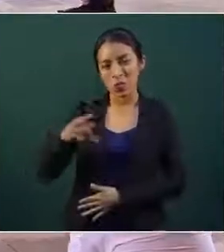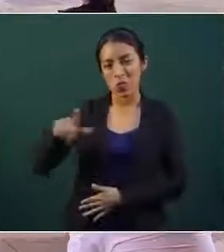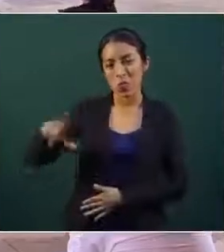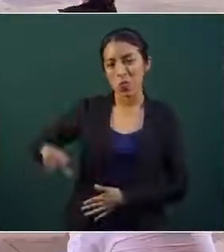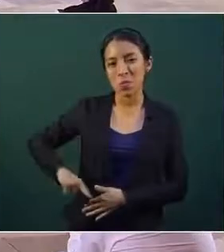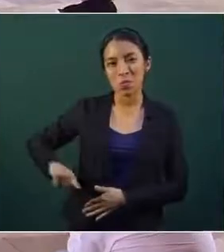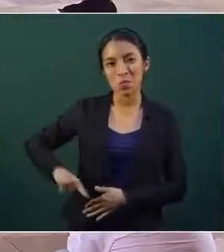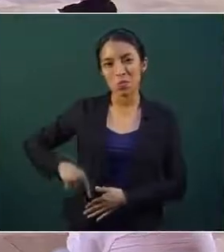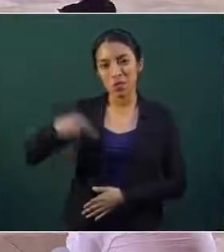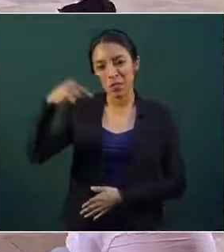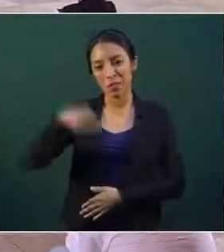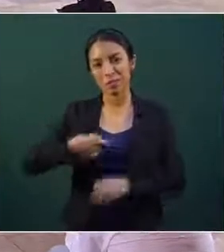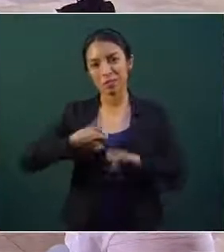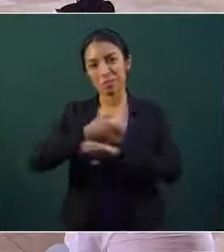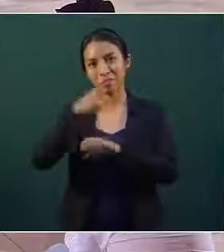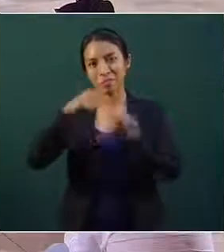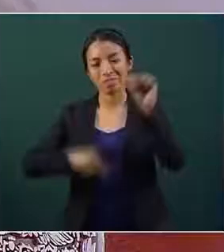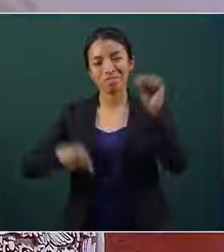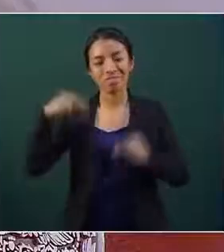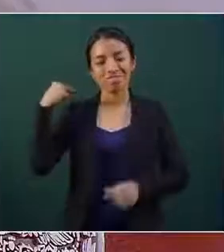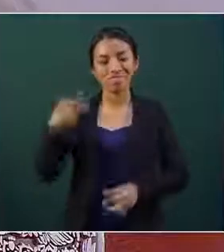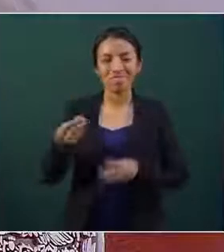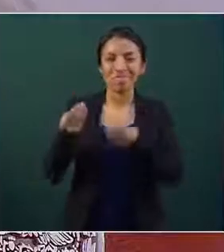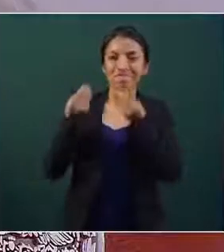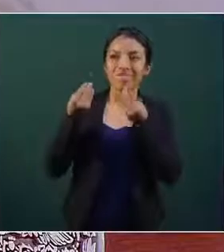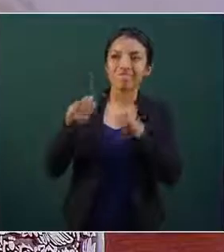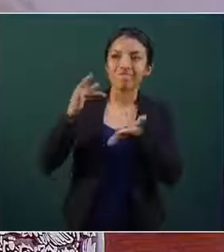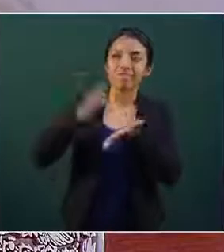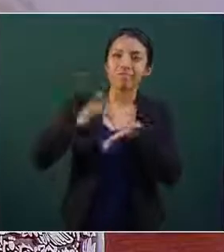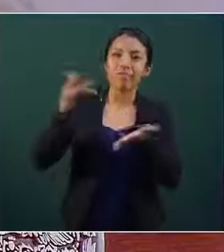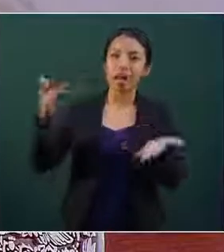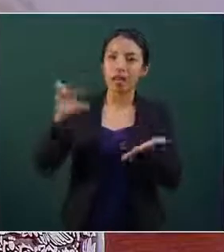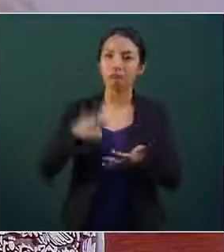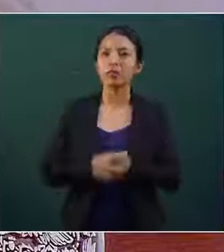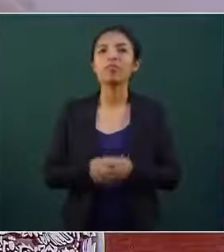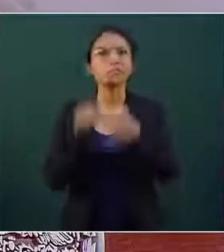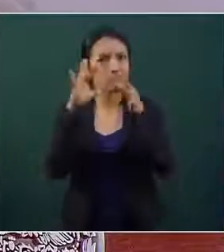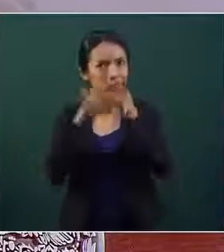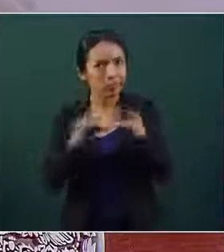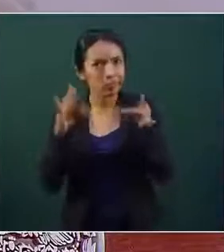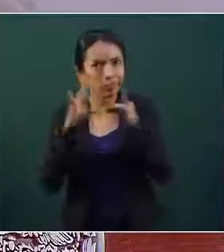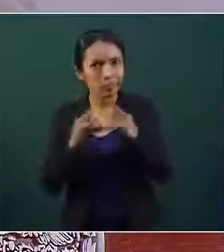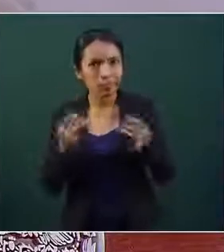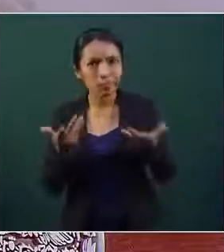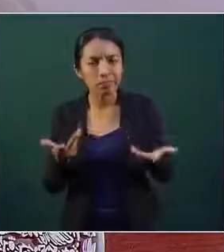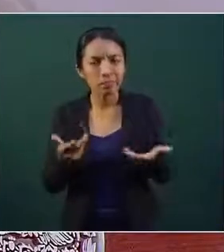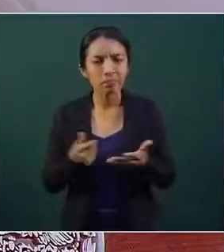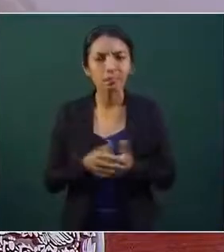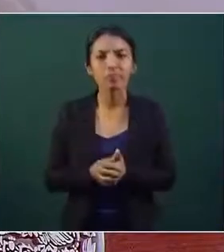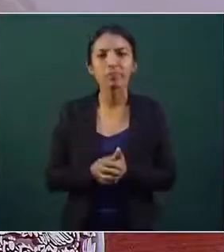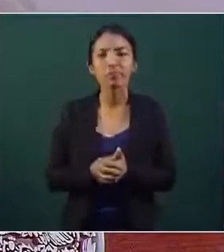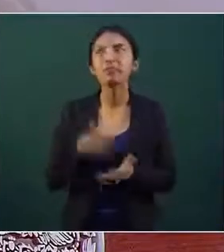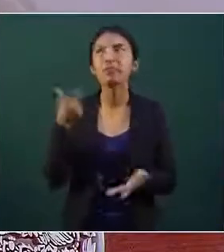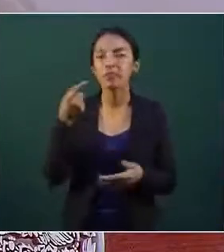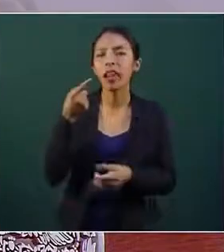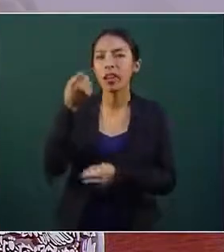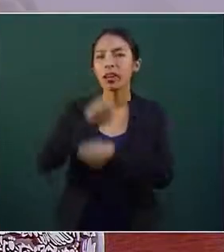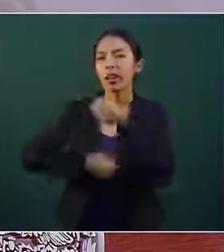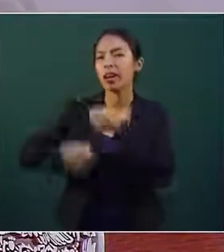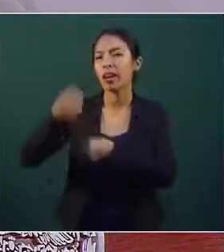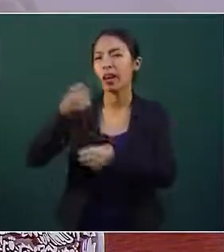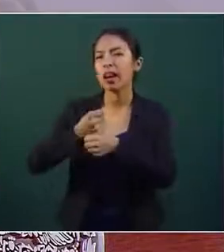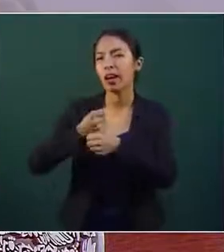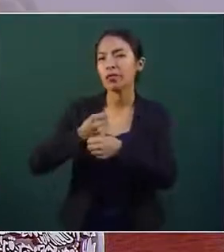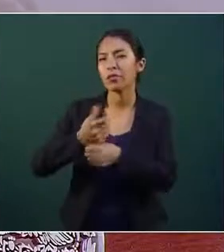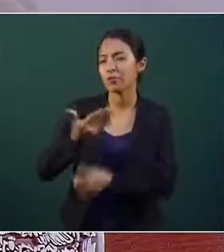Veracruz. Solo para dar una ligera idea, en el año pasado,